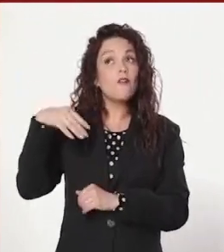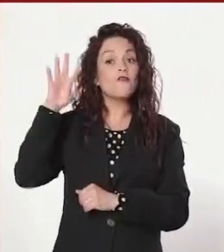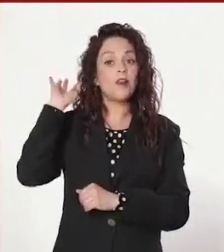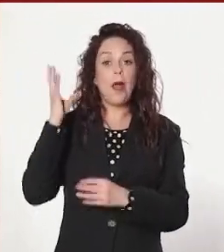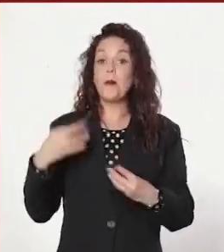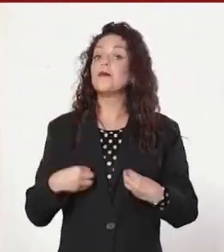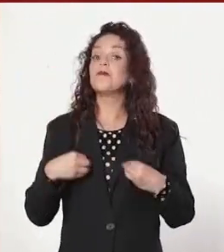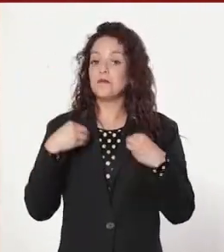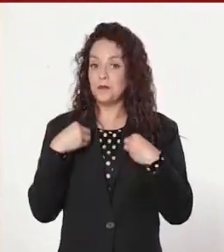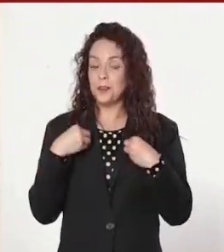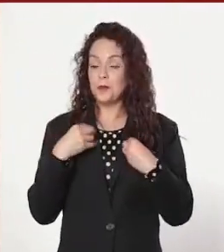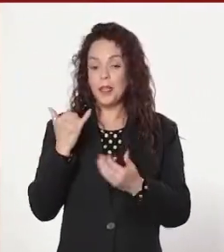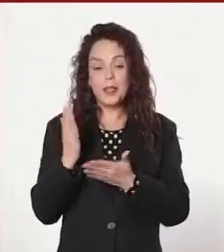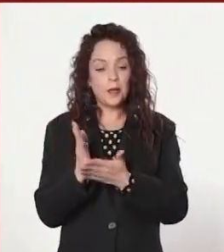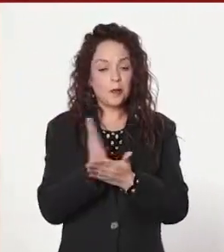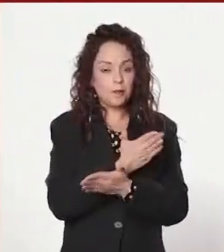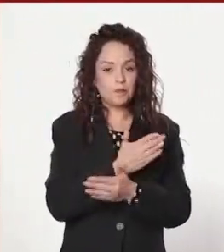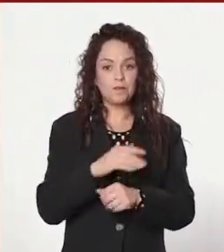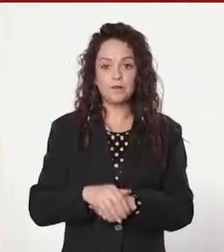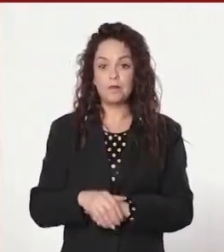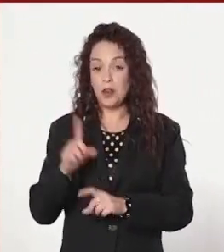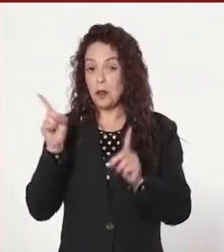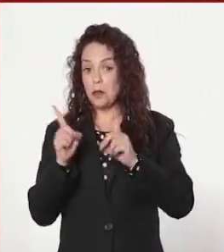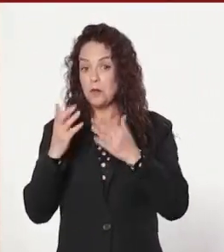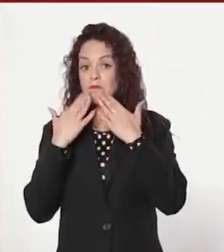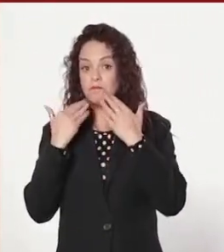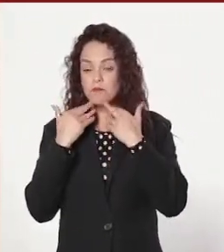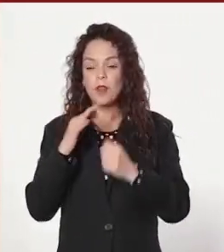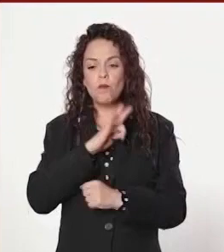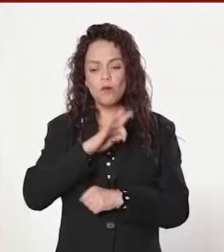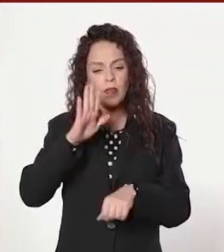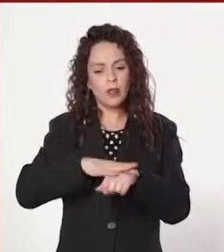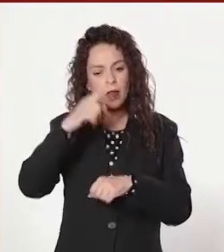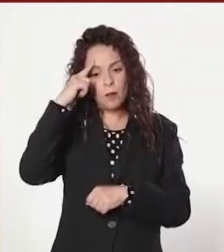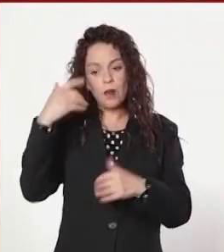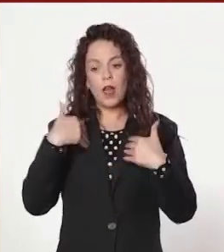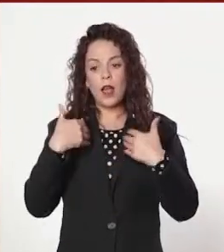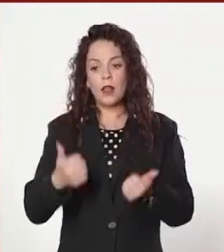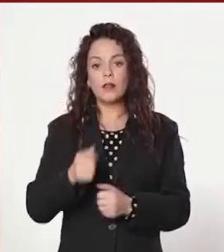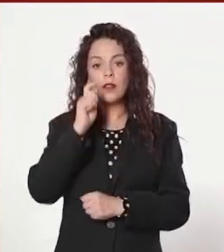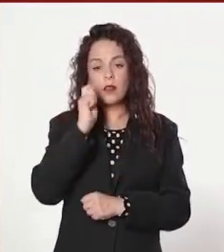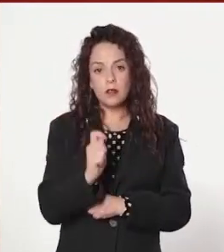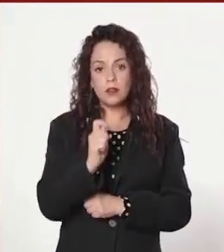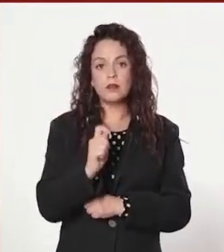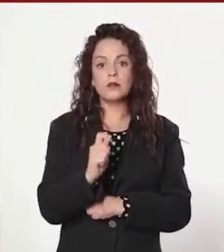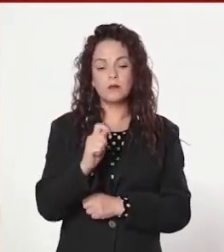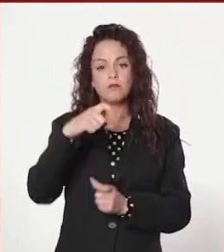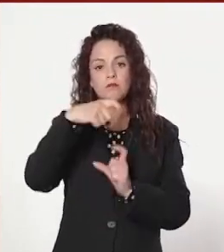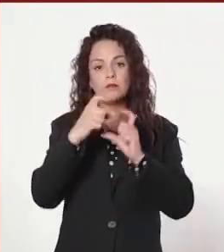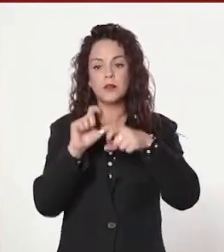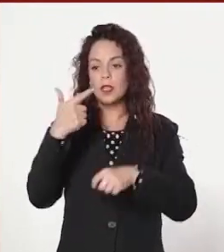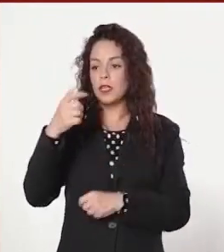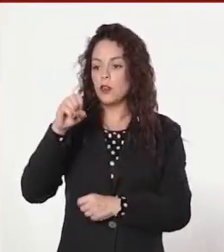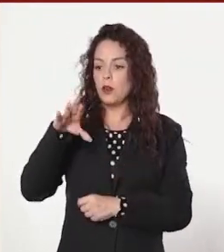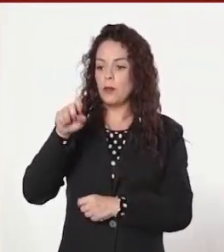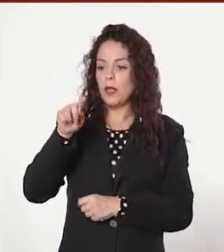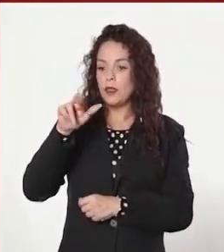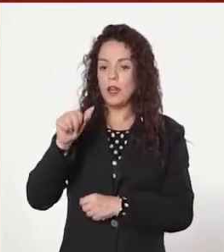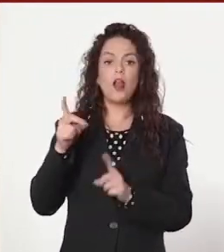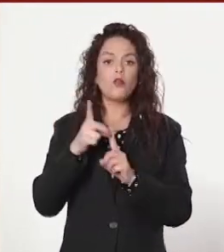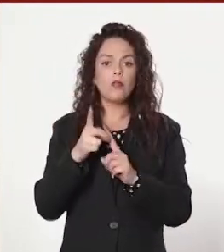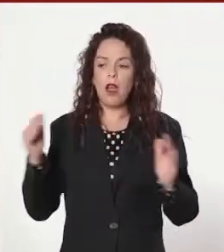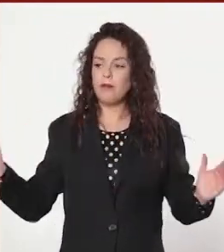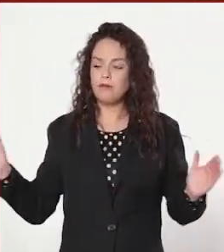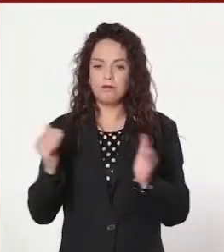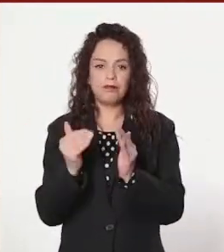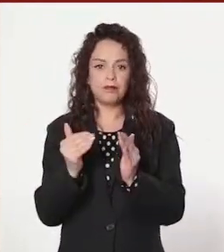vivos. Además, no hay duda de que será más fácil entender la geometría euclidiana en el reducido espacio de